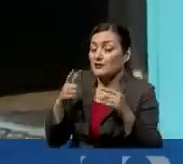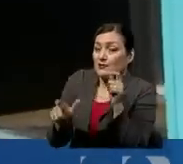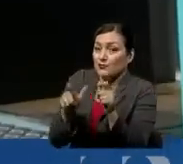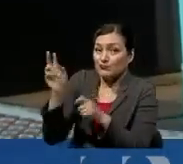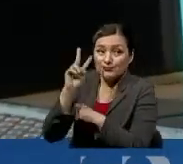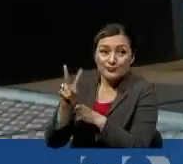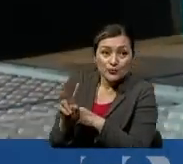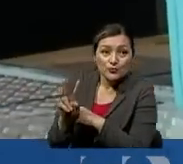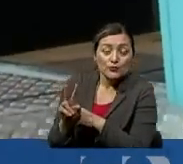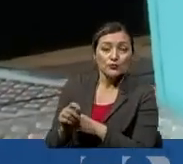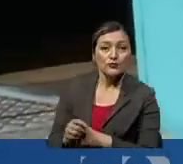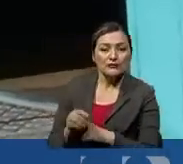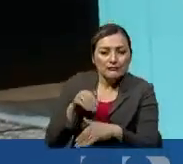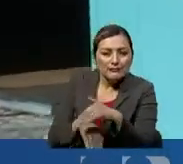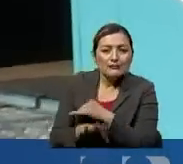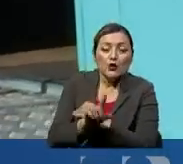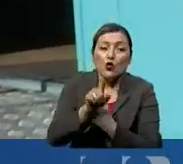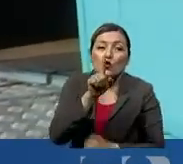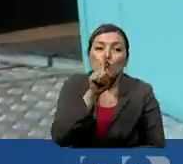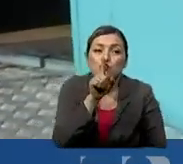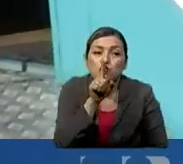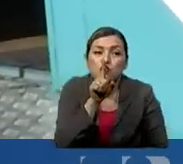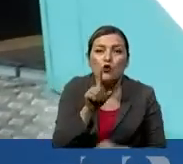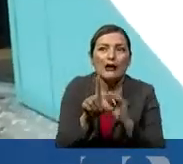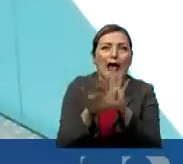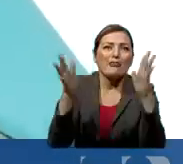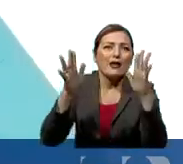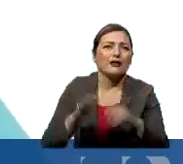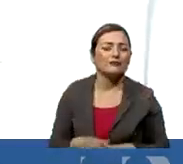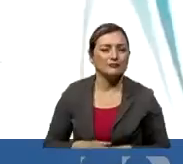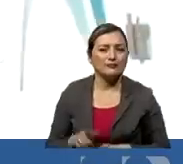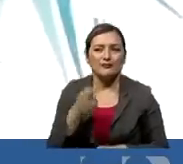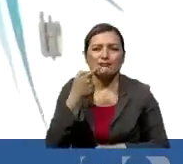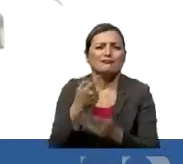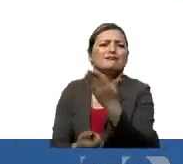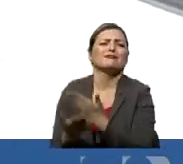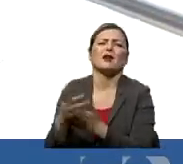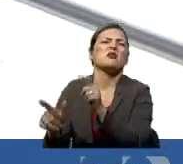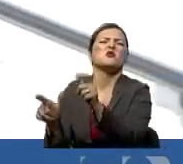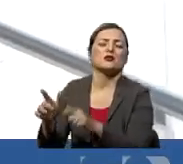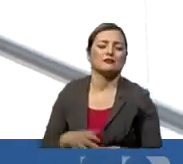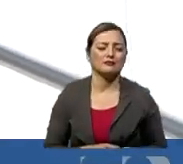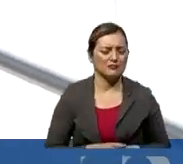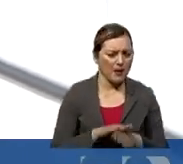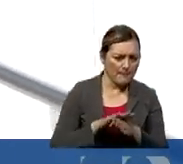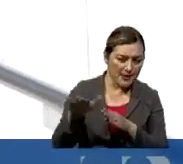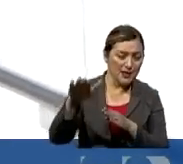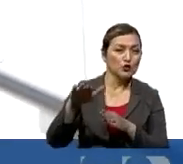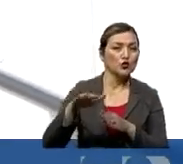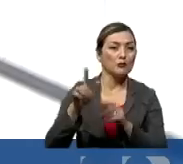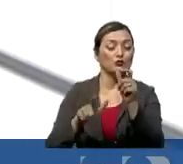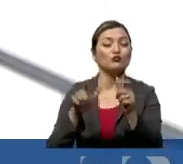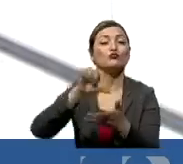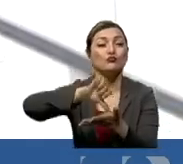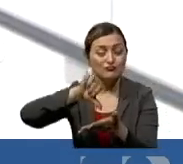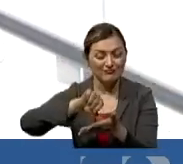ciudadanos venezolanos que ingresaron al país de forma irregular. ¿Qué decirles justamente a aquellos ciudadanos? Invitarles a los ciudadanos venezolanos